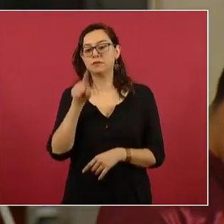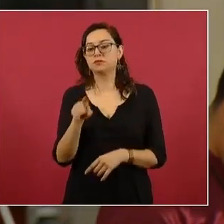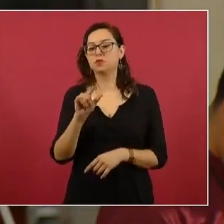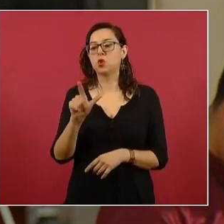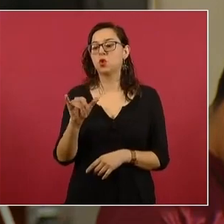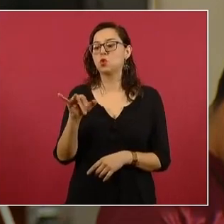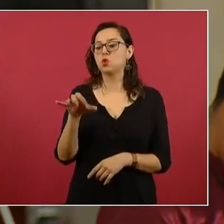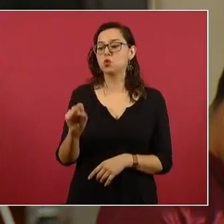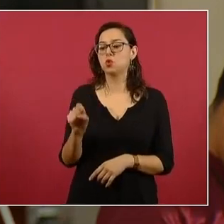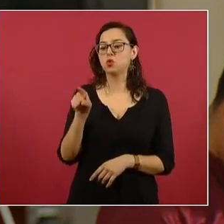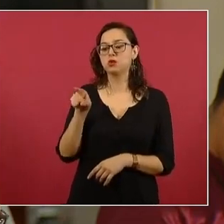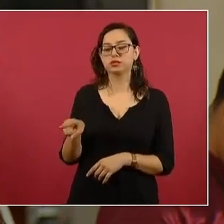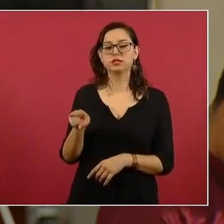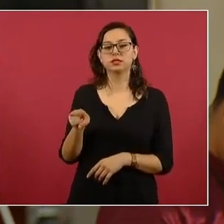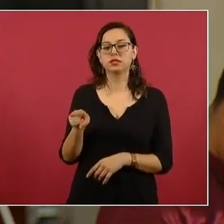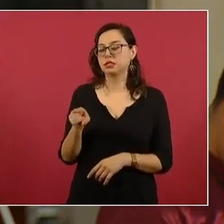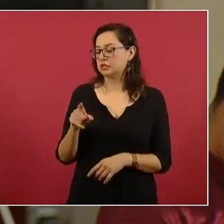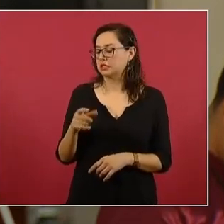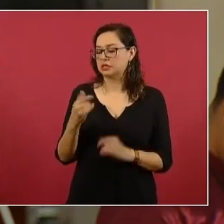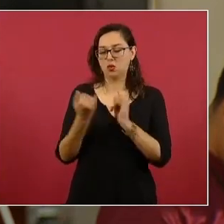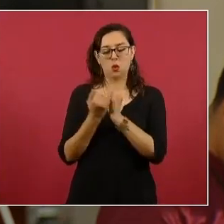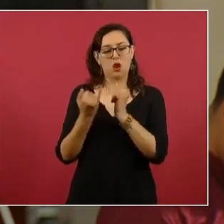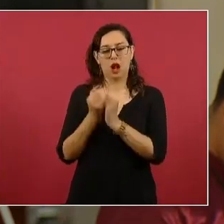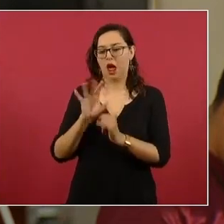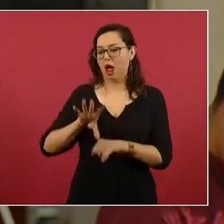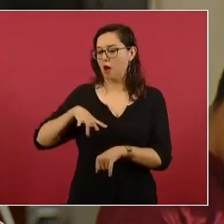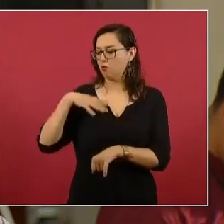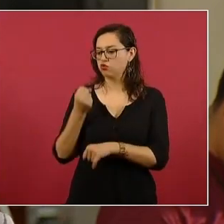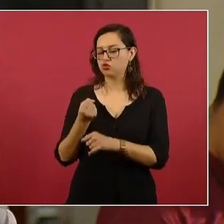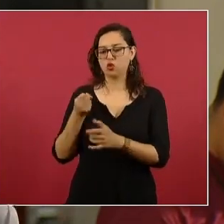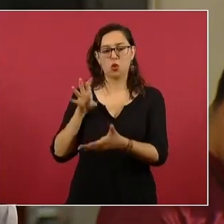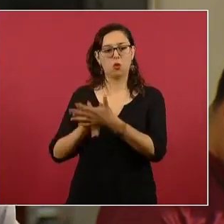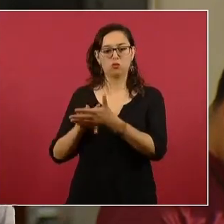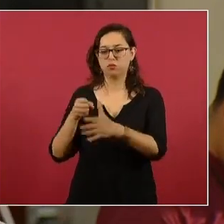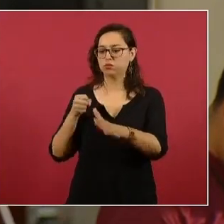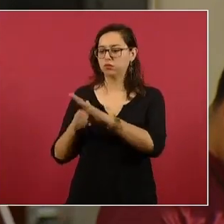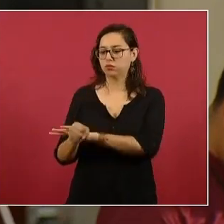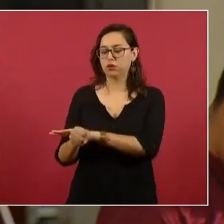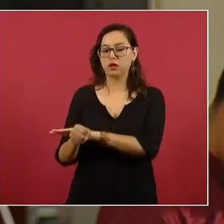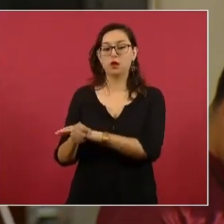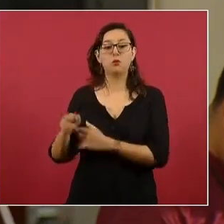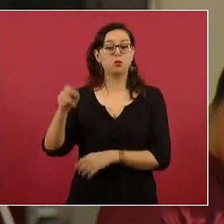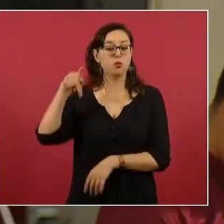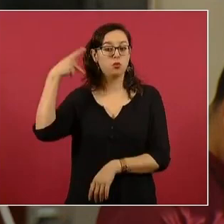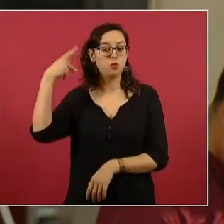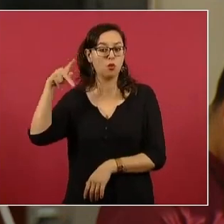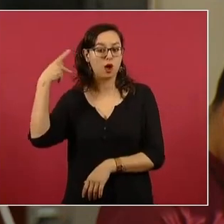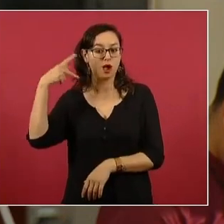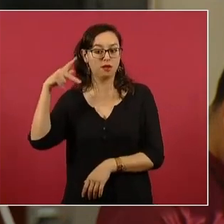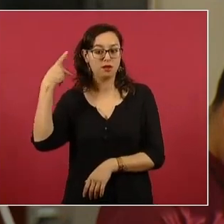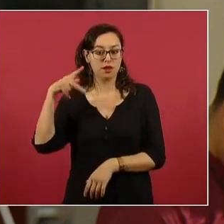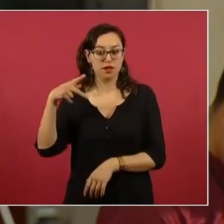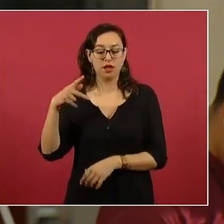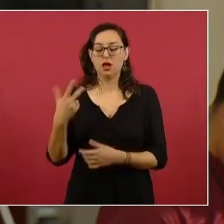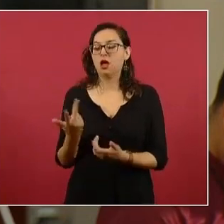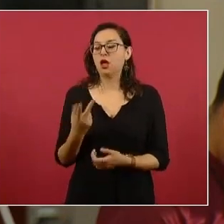de poder de las autoridades estatales, ya que se encuentra detenido ilegalmente e injustamente en la ciudad de Puebla. Su proceso es